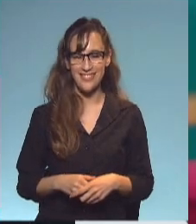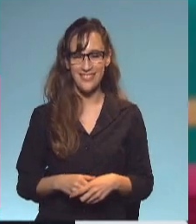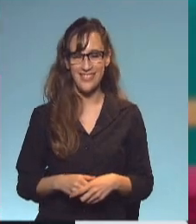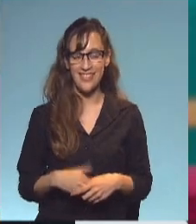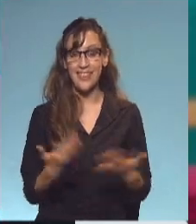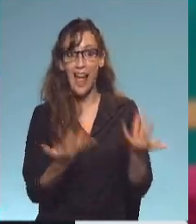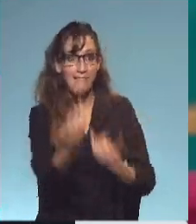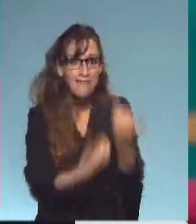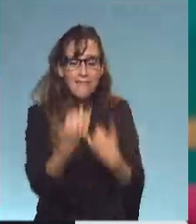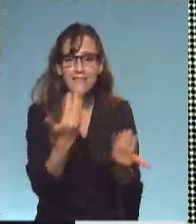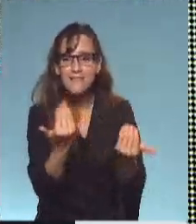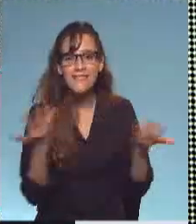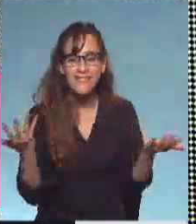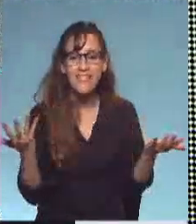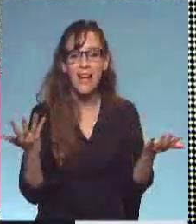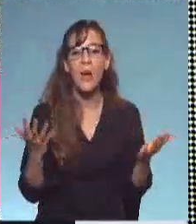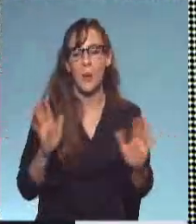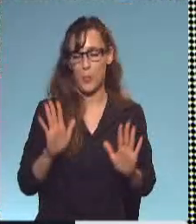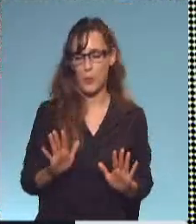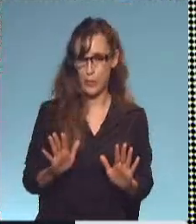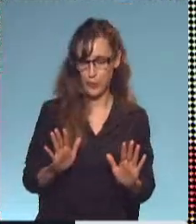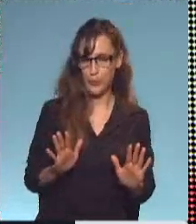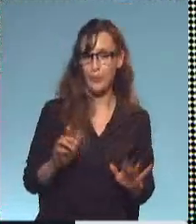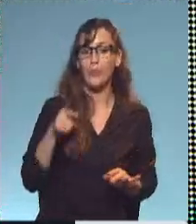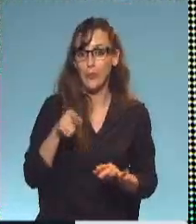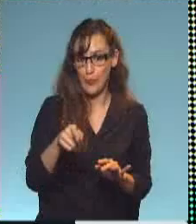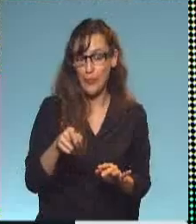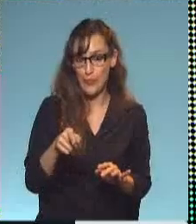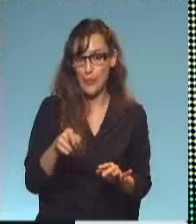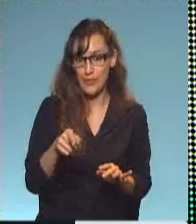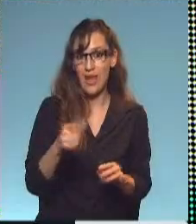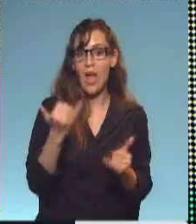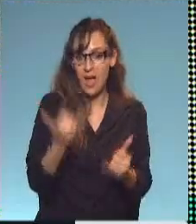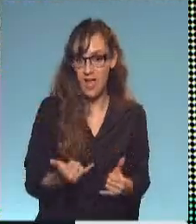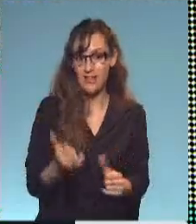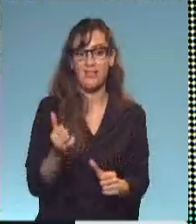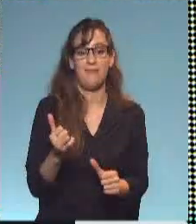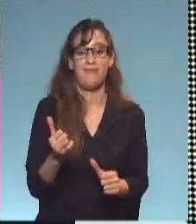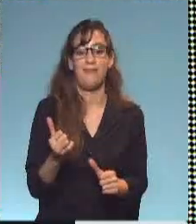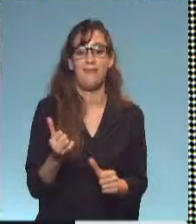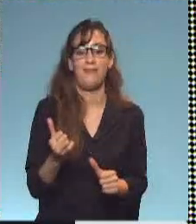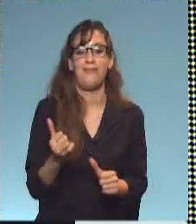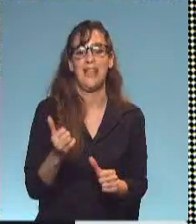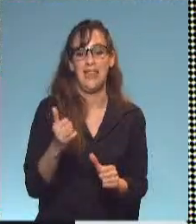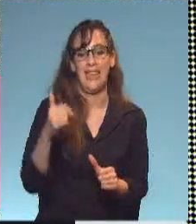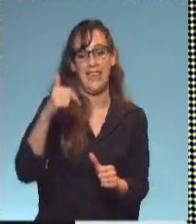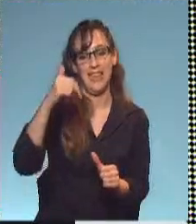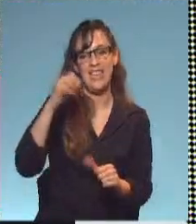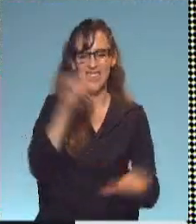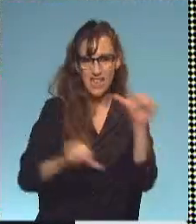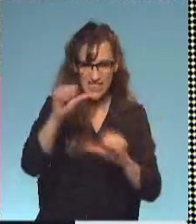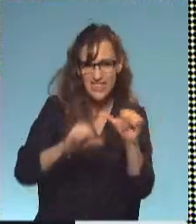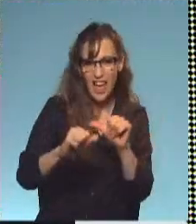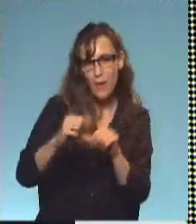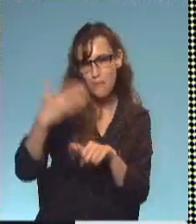Estamos esperando. Bueno, contanos. Es así. Contanos. Yo utilizo una mnemotecnia que está basada en un principio que fue descubierto por Simone de